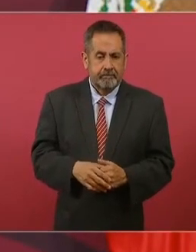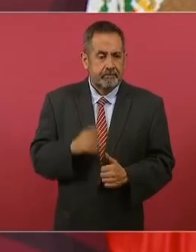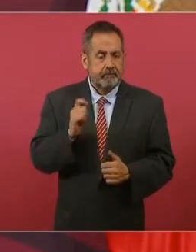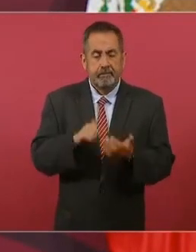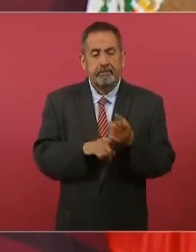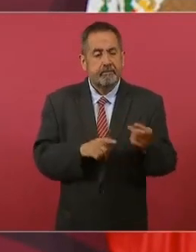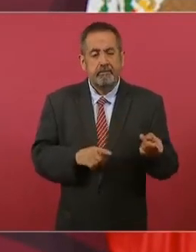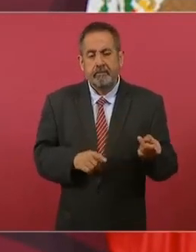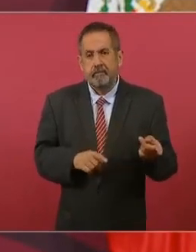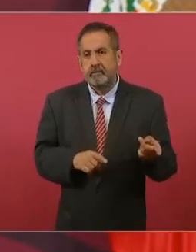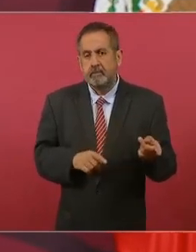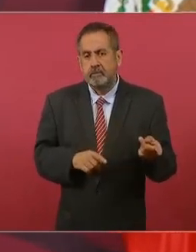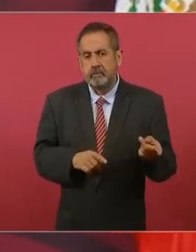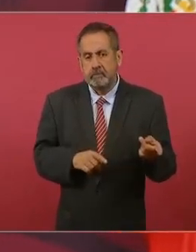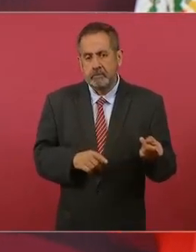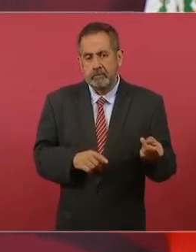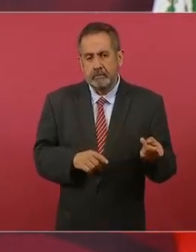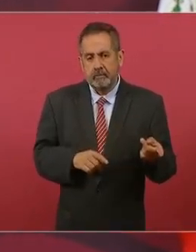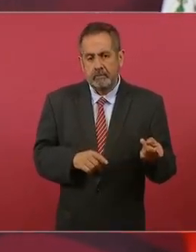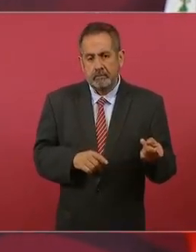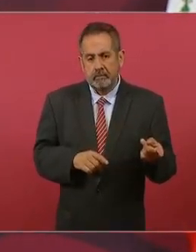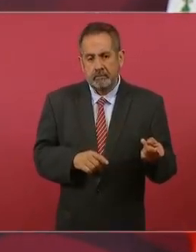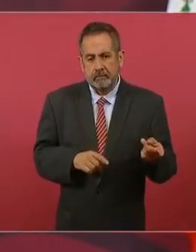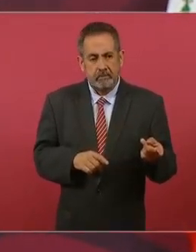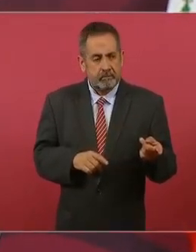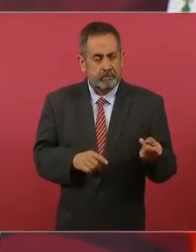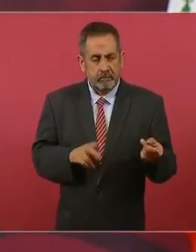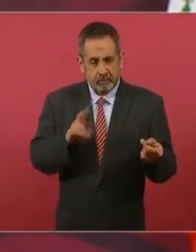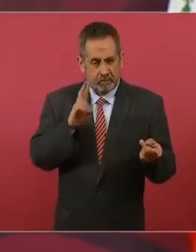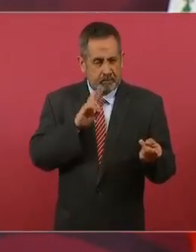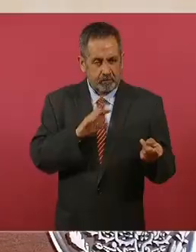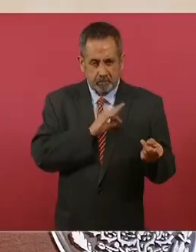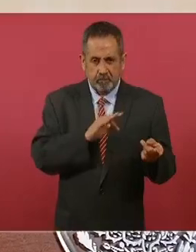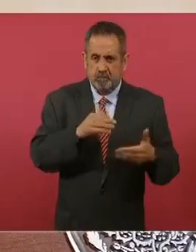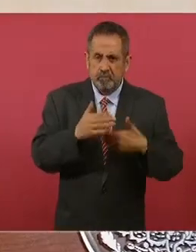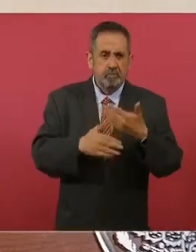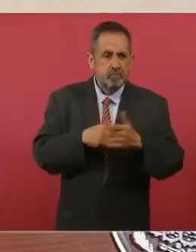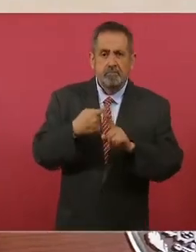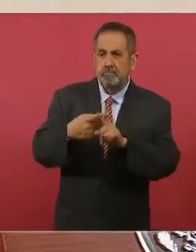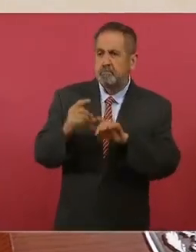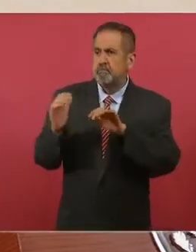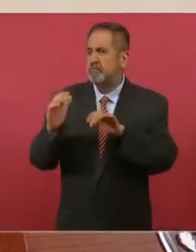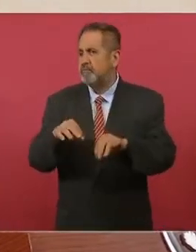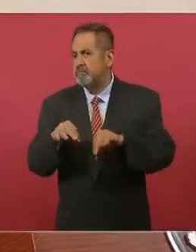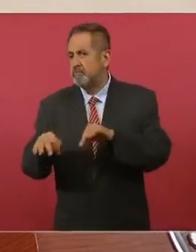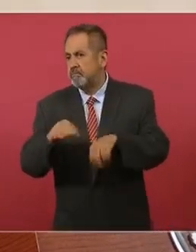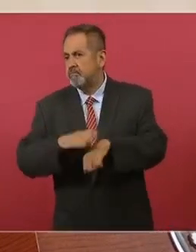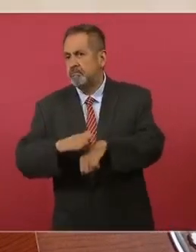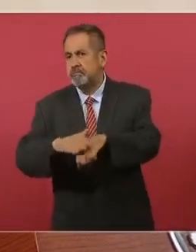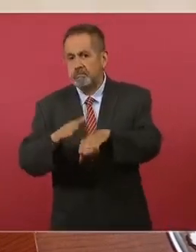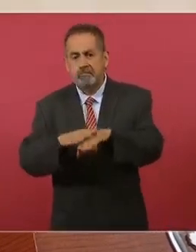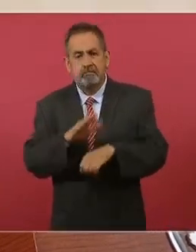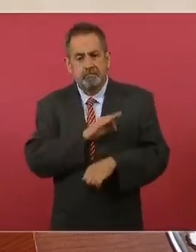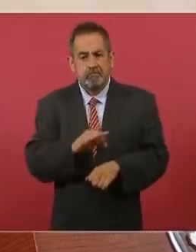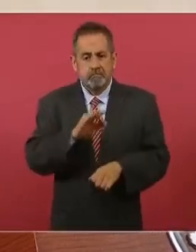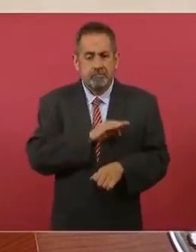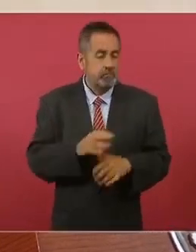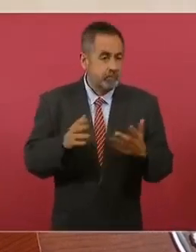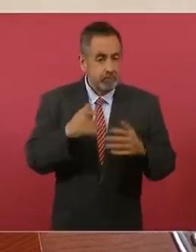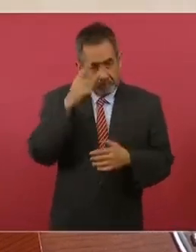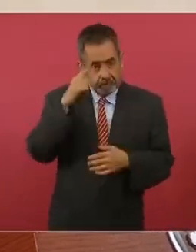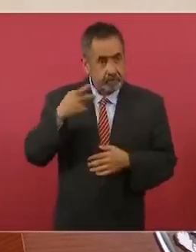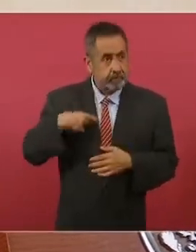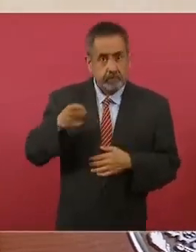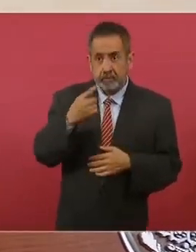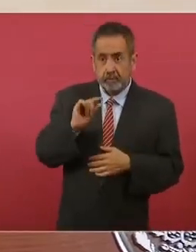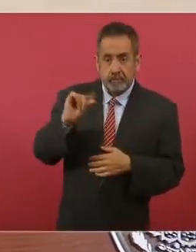¿Qué no hay más posibilidades de trabajo? para